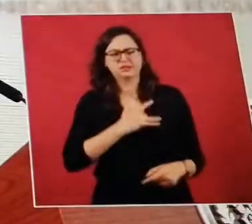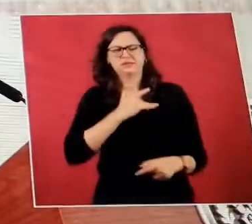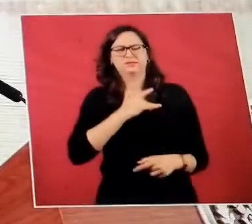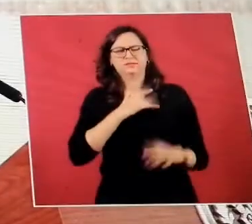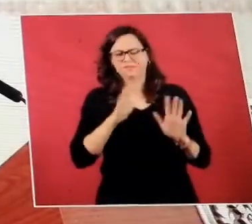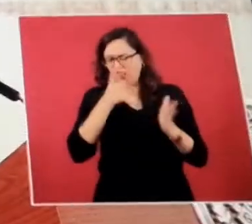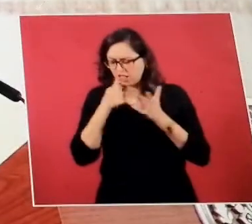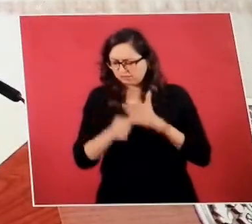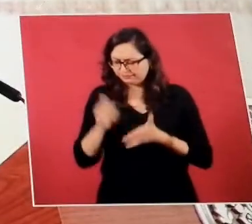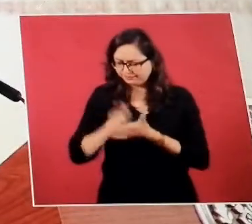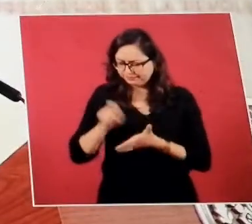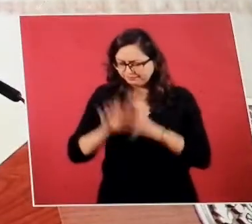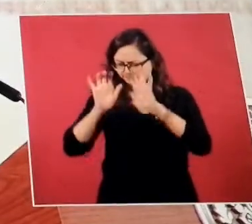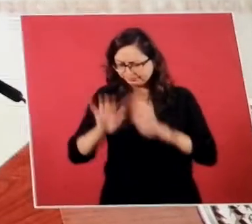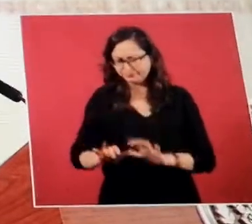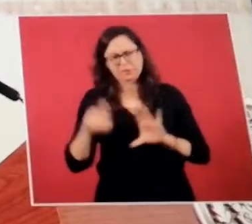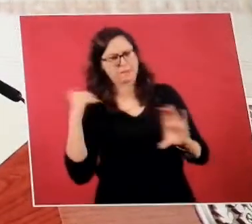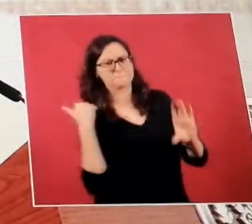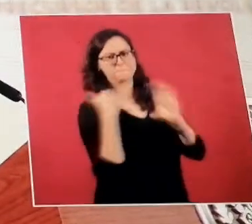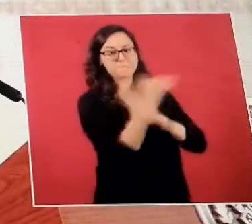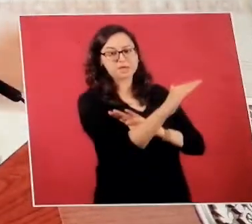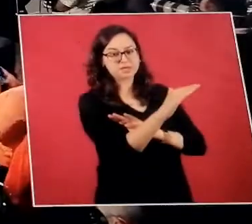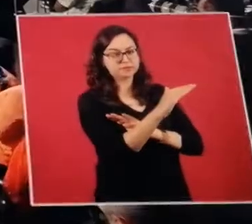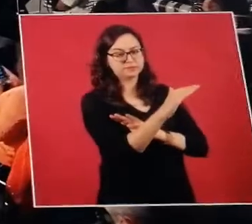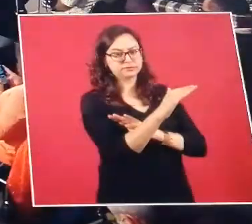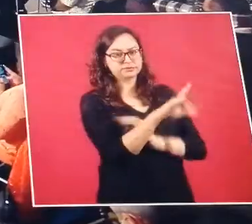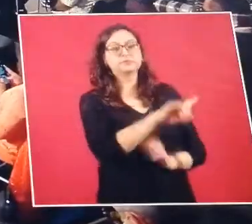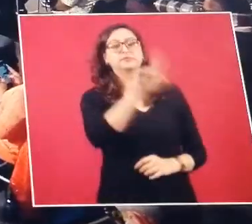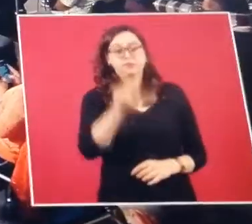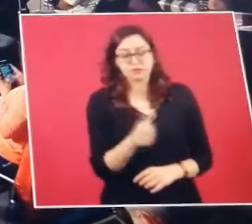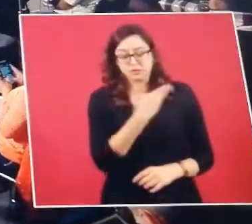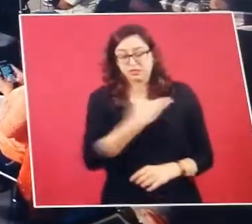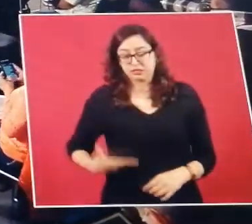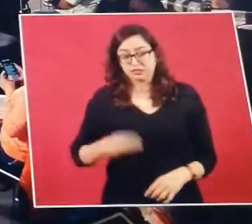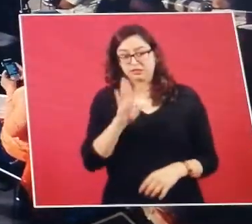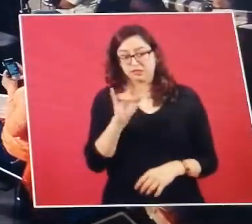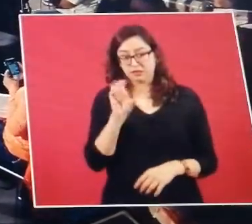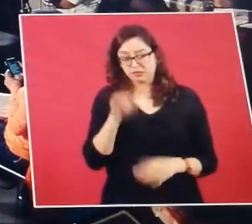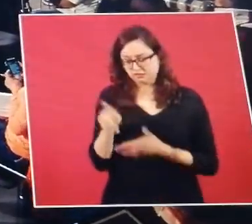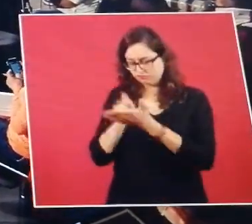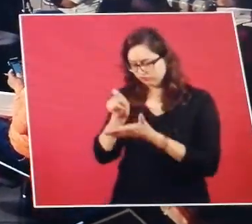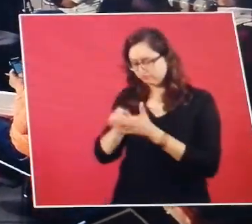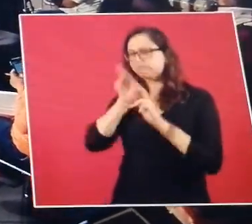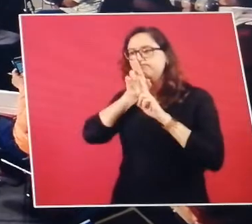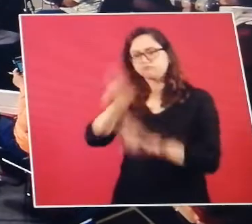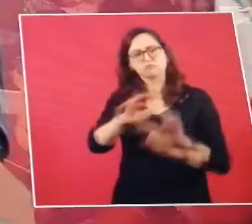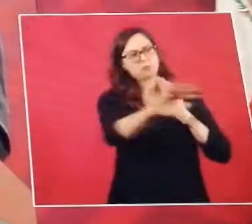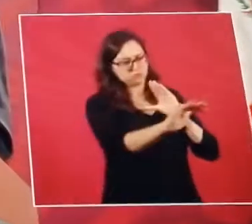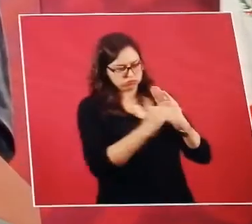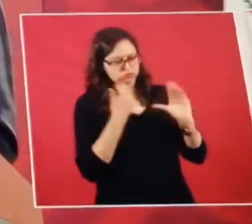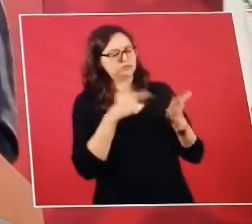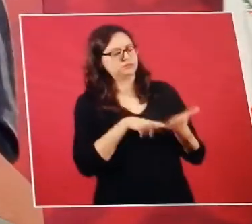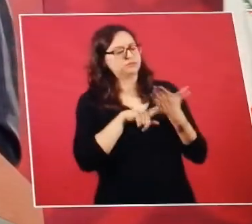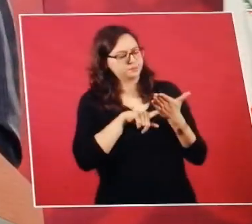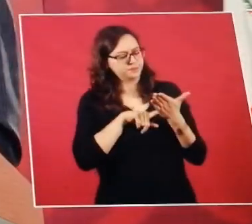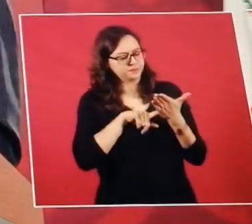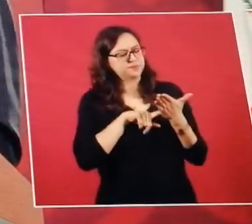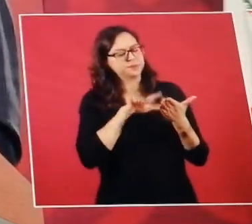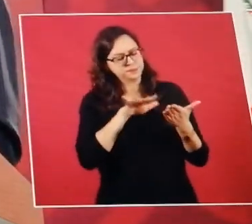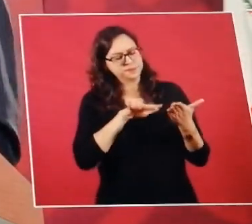y él me contestó. Y luego viene ya el secretario de Estado